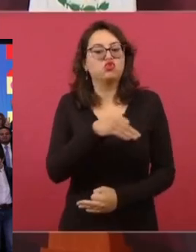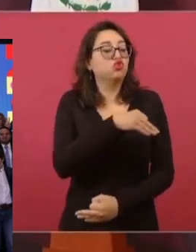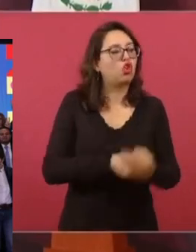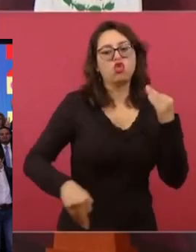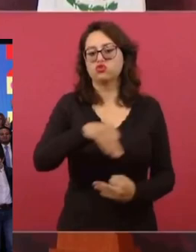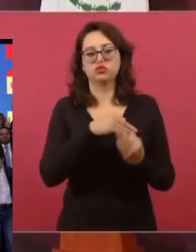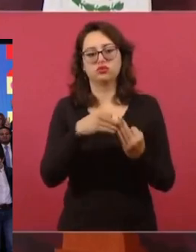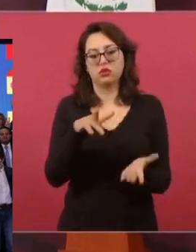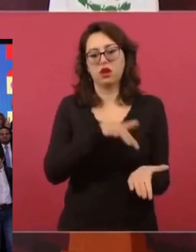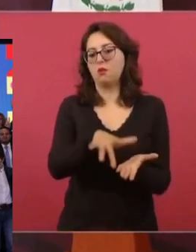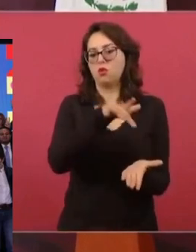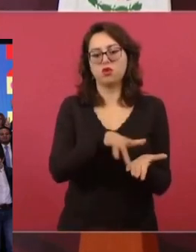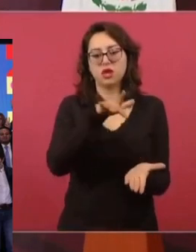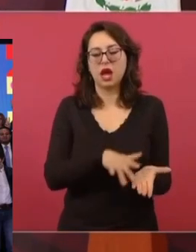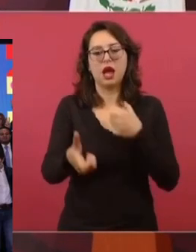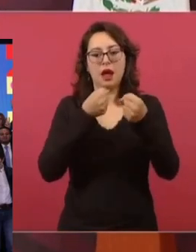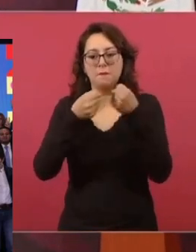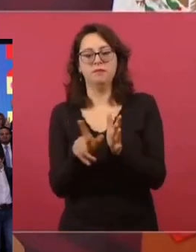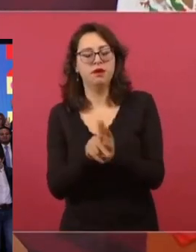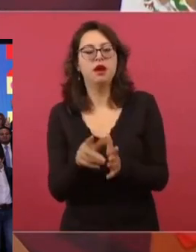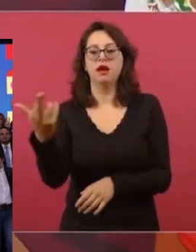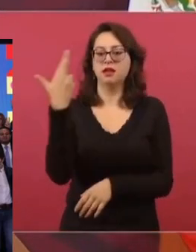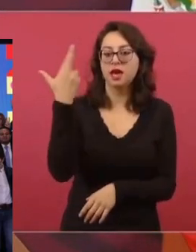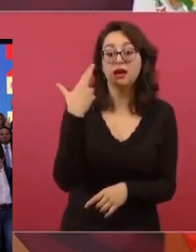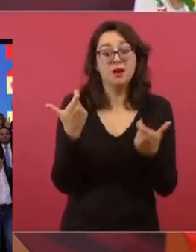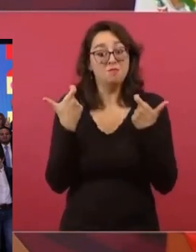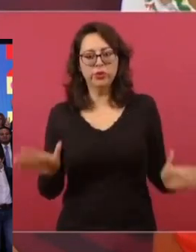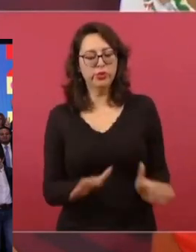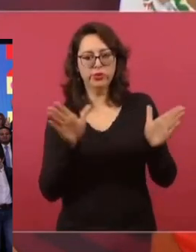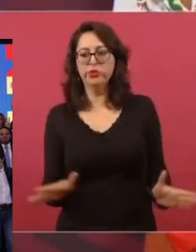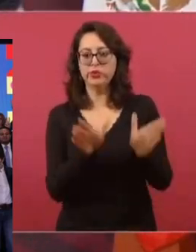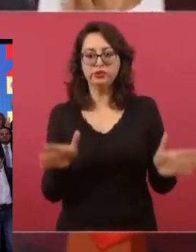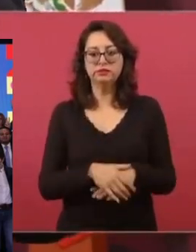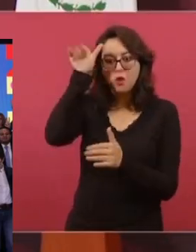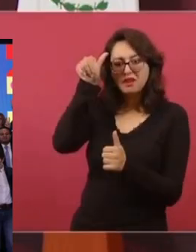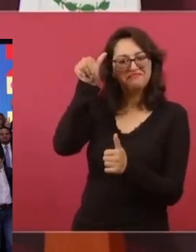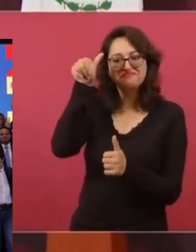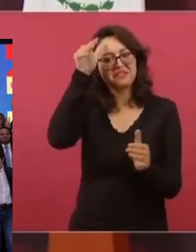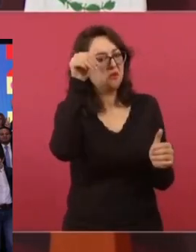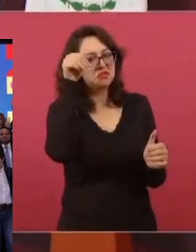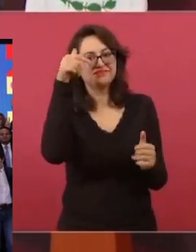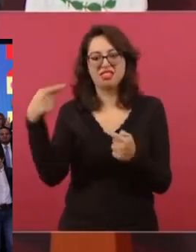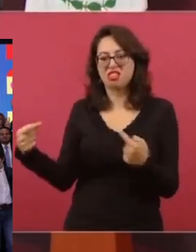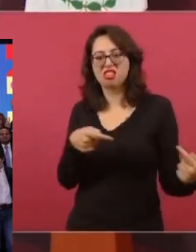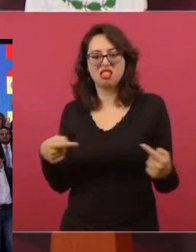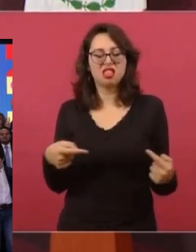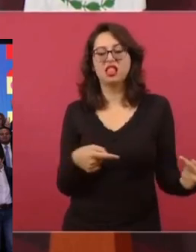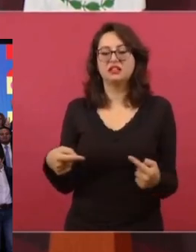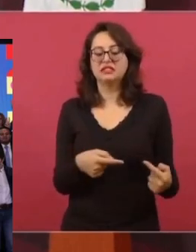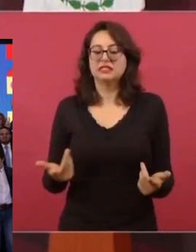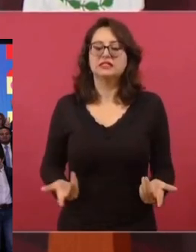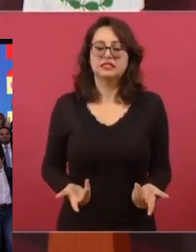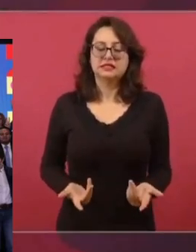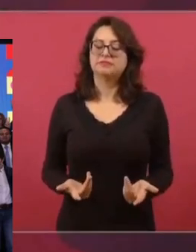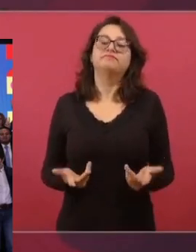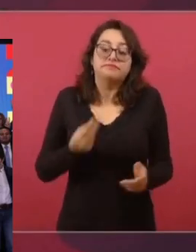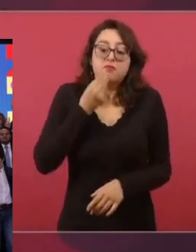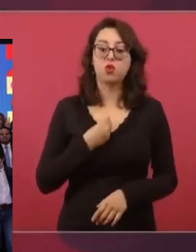medios, redes y mucho dinero. Cuando no se pusieron de acuerdo en la elección pasada, reunieron muchísimo